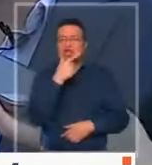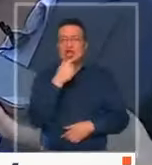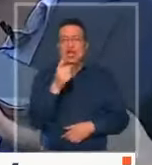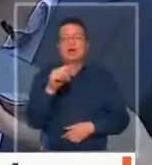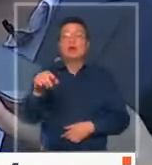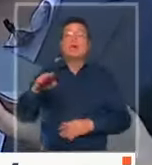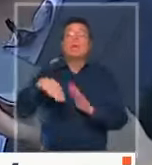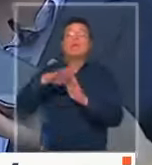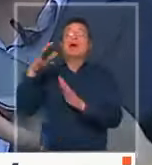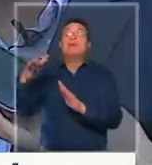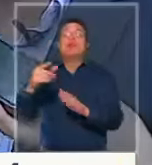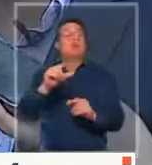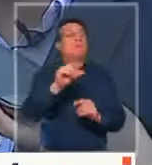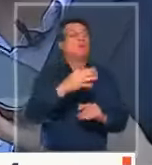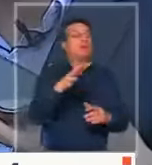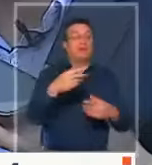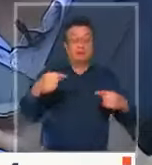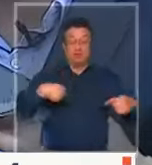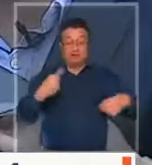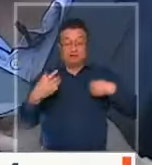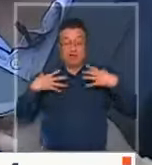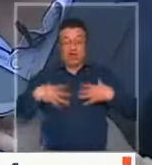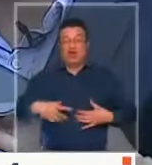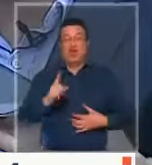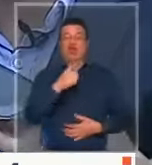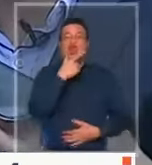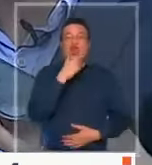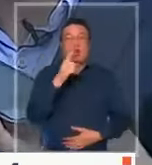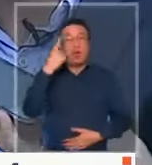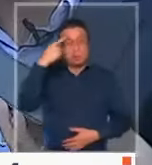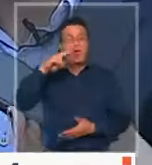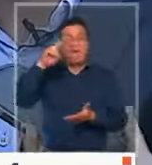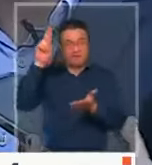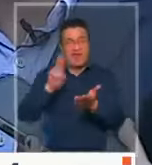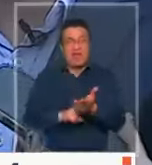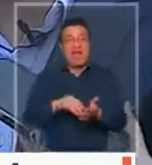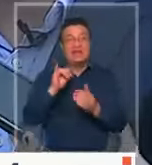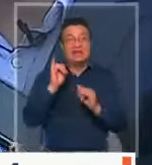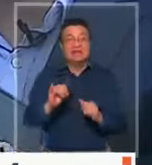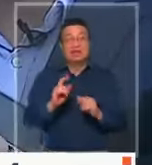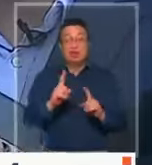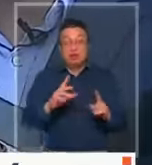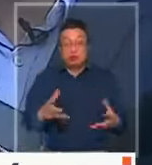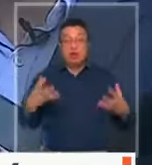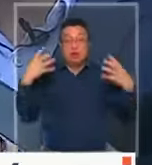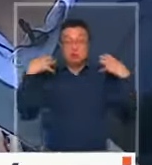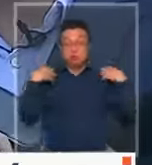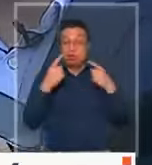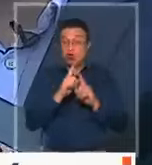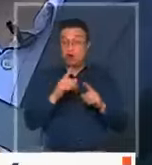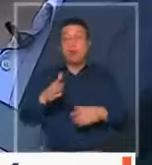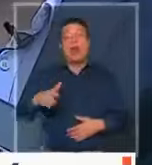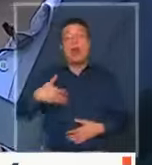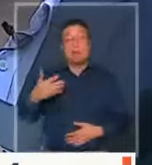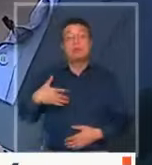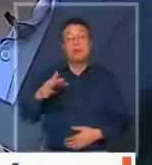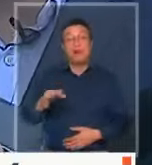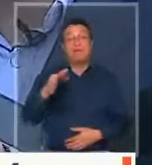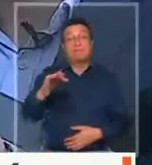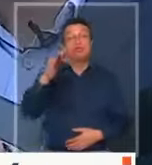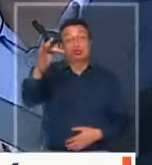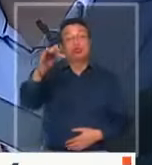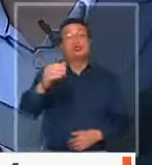segunda categoría y no queremos cotonas antibalas, pero sí viene a mostrar una realidad de que igual, si no nos hacemos cargo, lamentablemente en un futuro